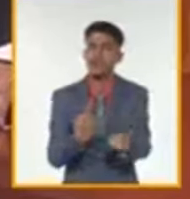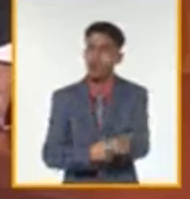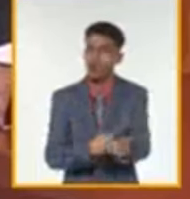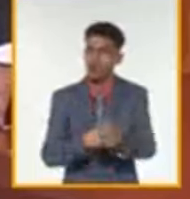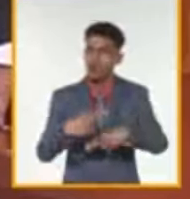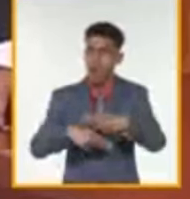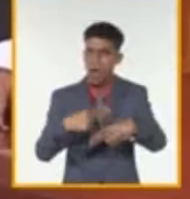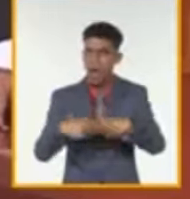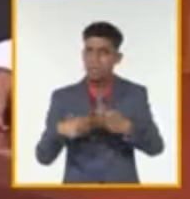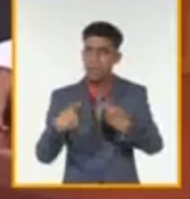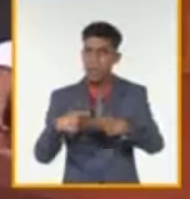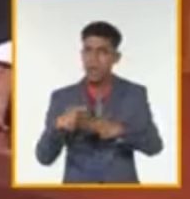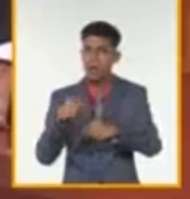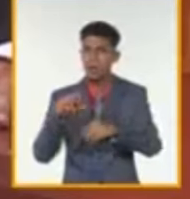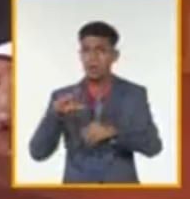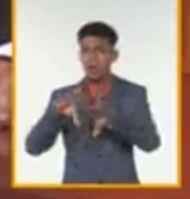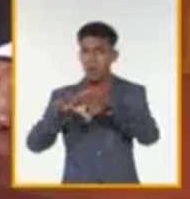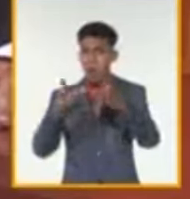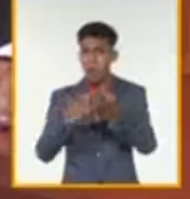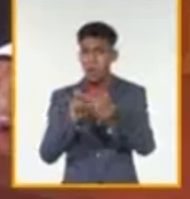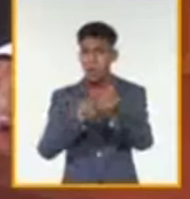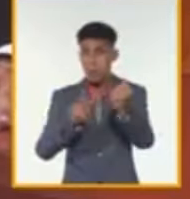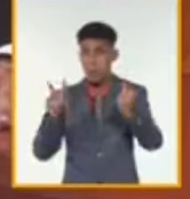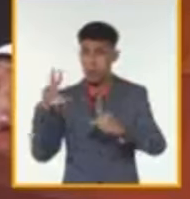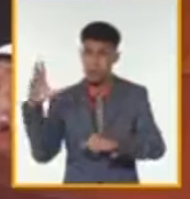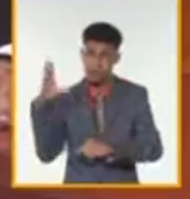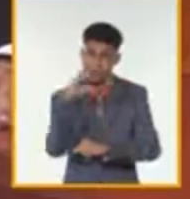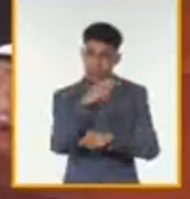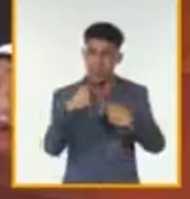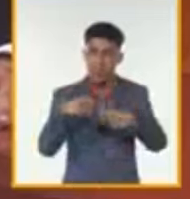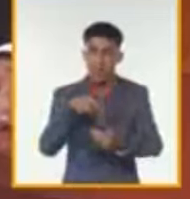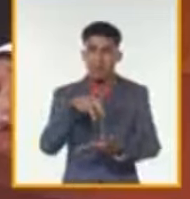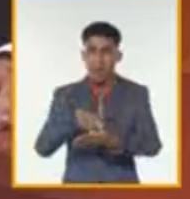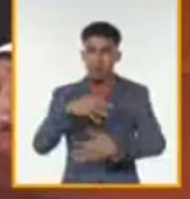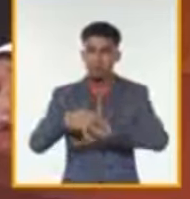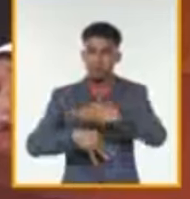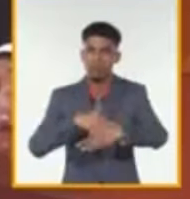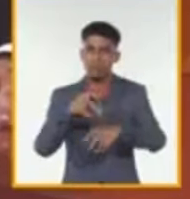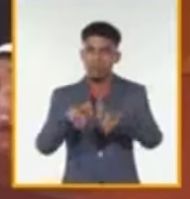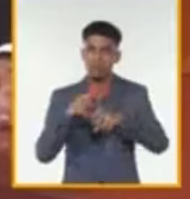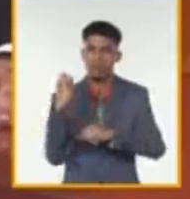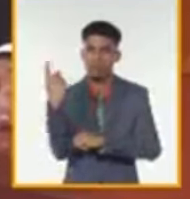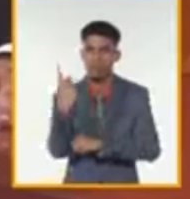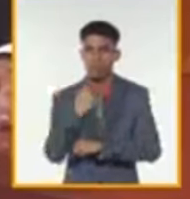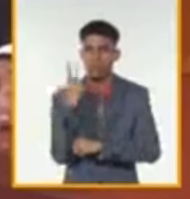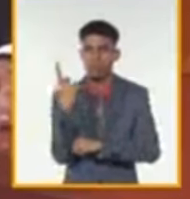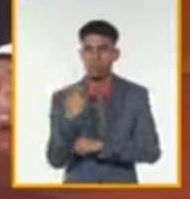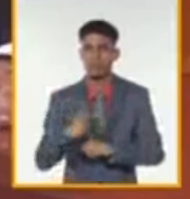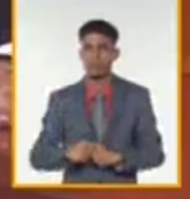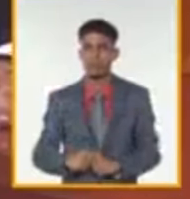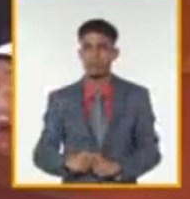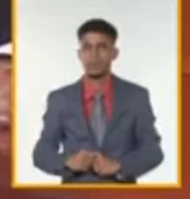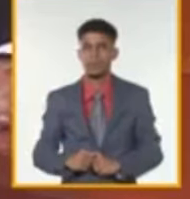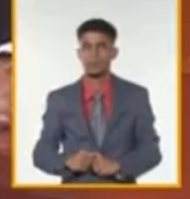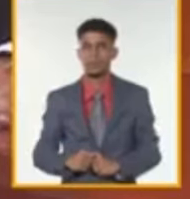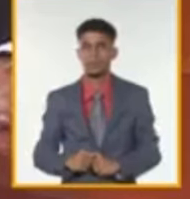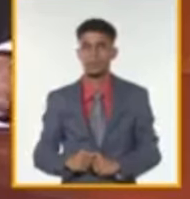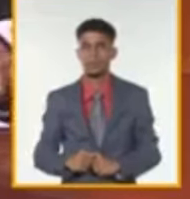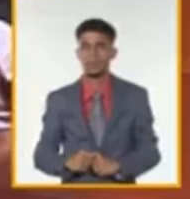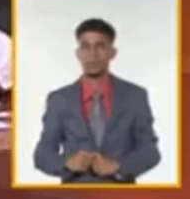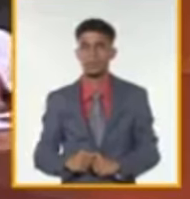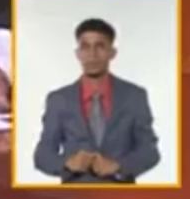dicho una un ejercicio para movilizar al pueblo si es el gobierno del poder popular Nada mejor que poner al pueblo en